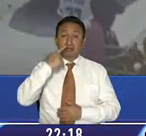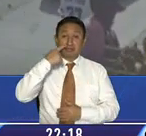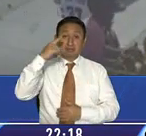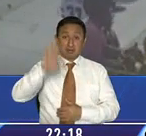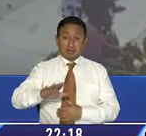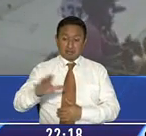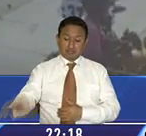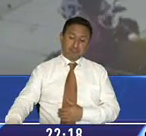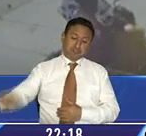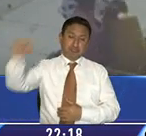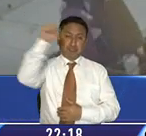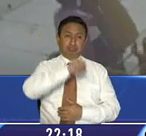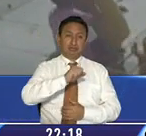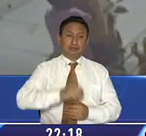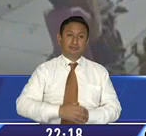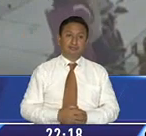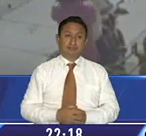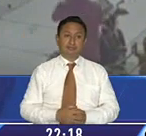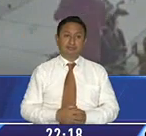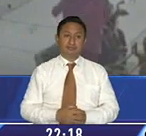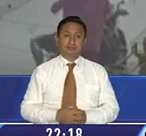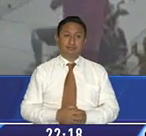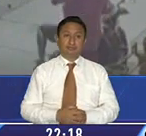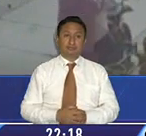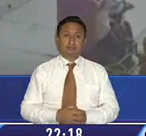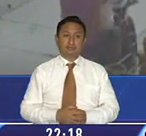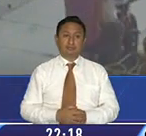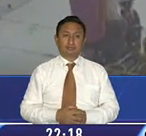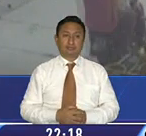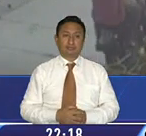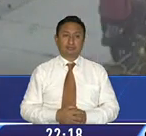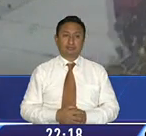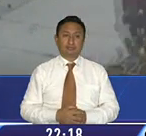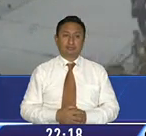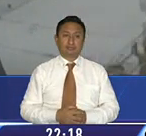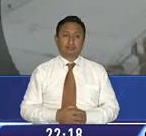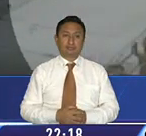gas del triciclo de uno de los vendedores de las bombonas.